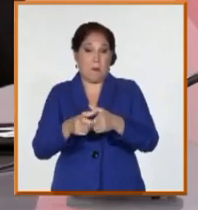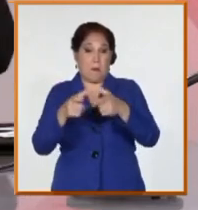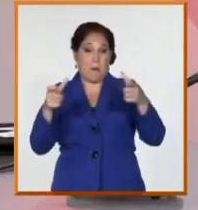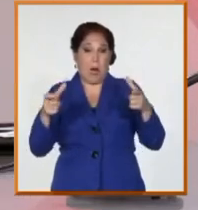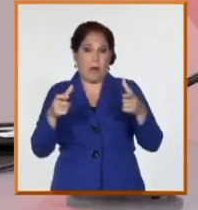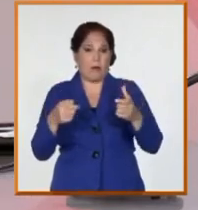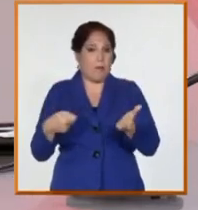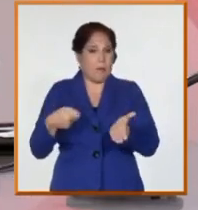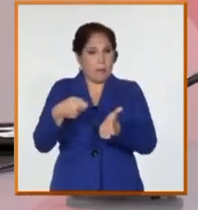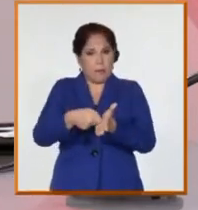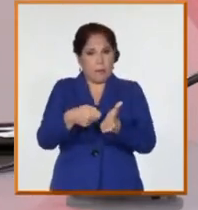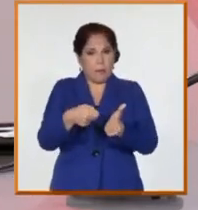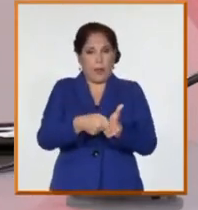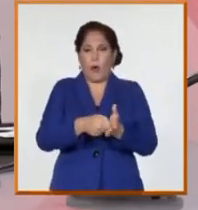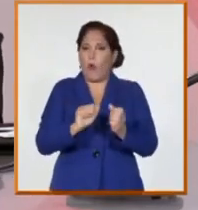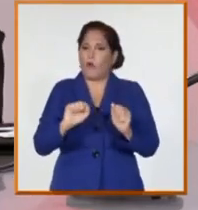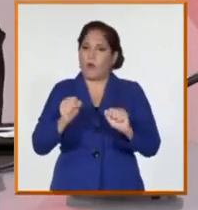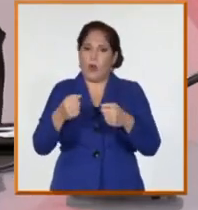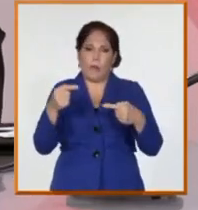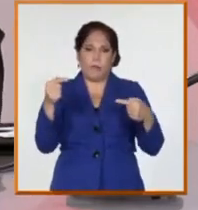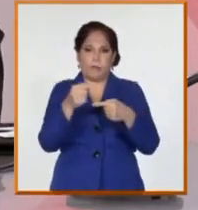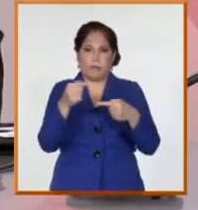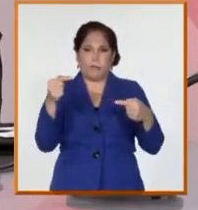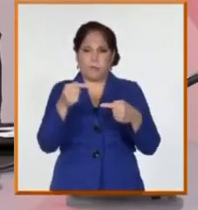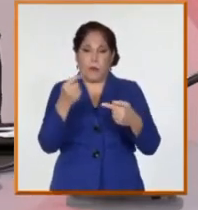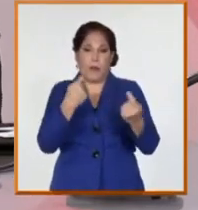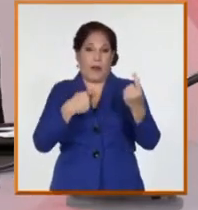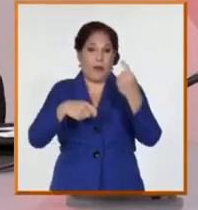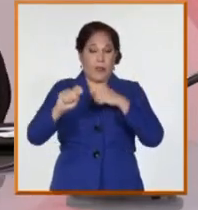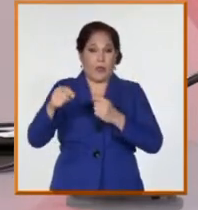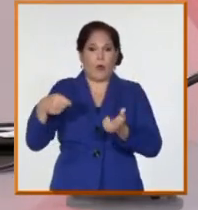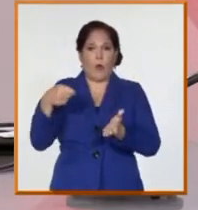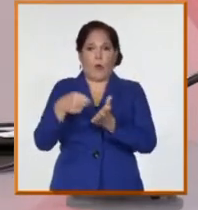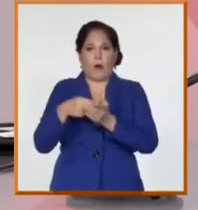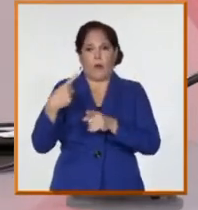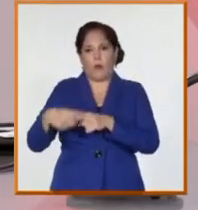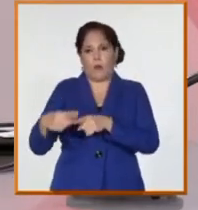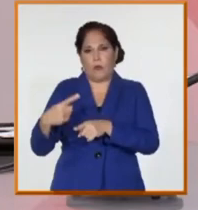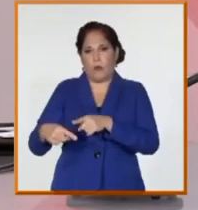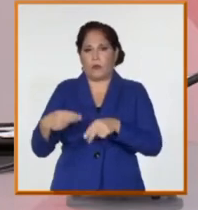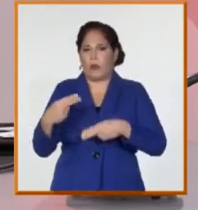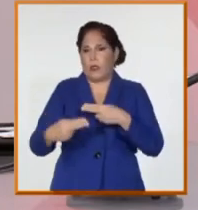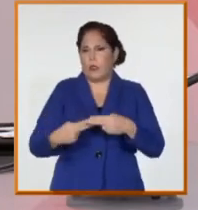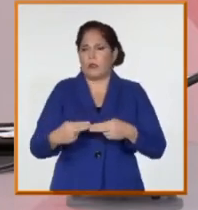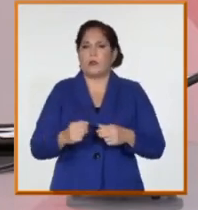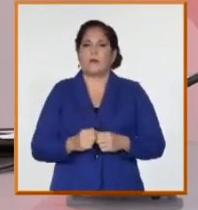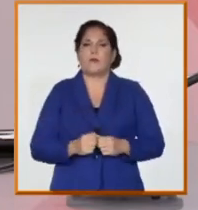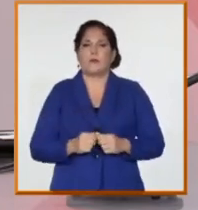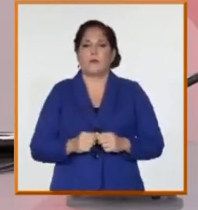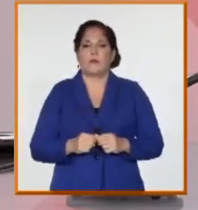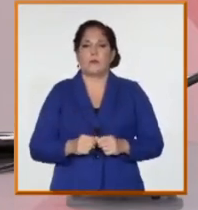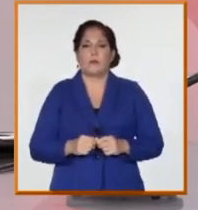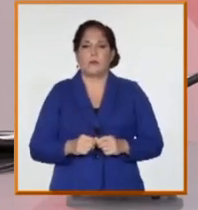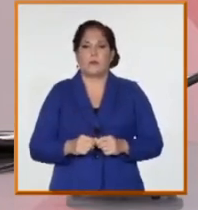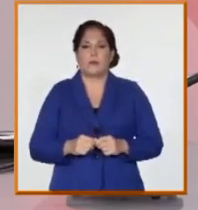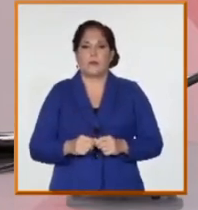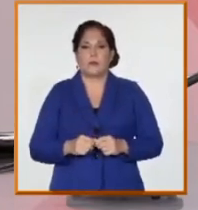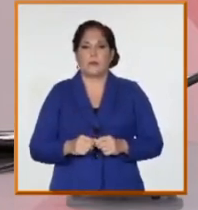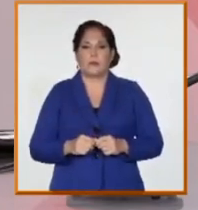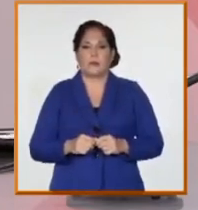estatal en el sector de las exportaciones importaciones del país y además hacerlo de una manera pues como la que estamos hablando totalmente